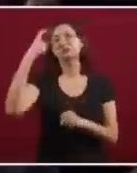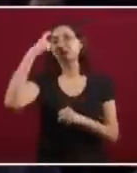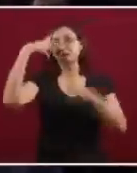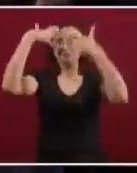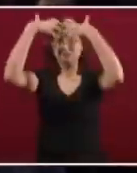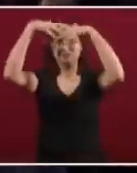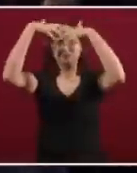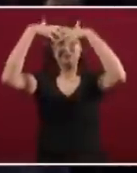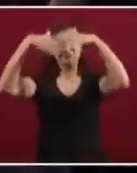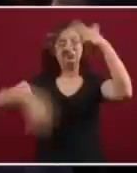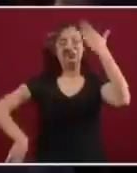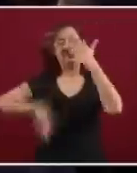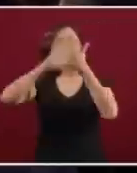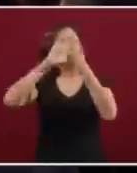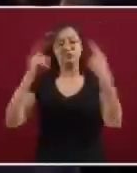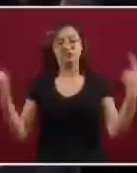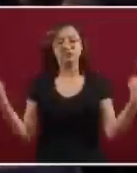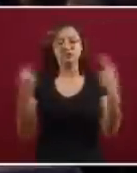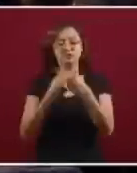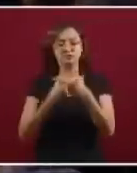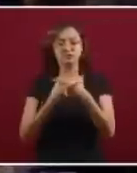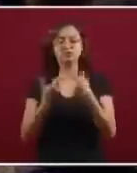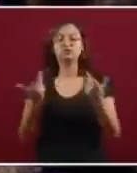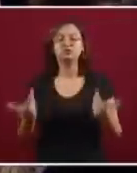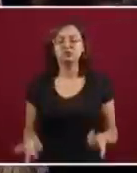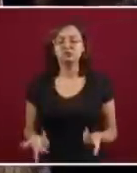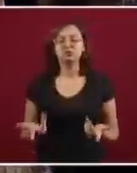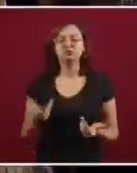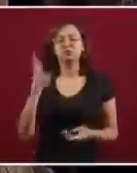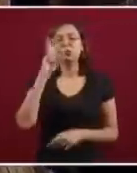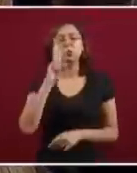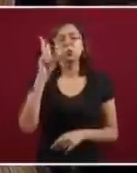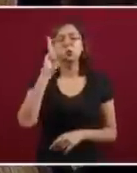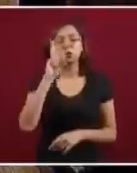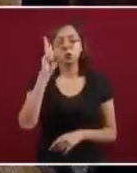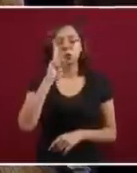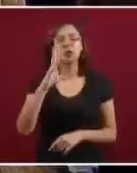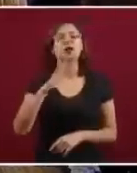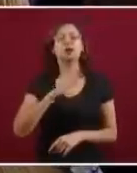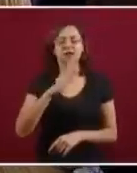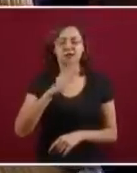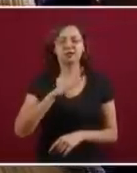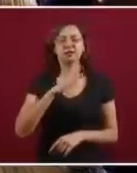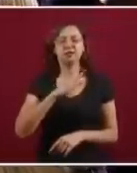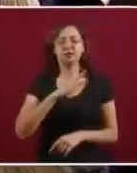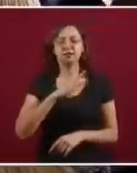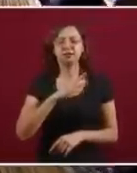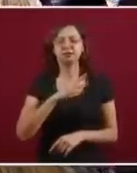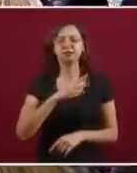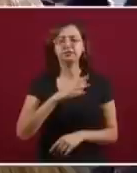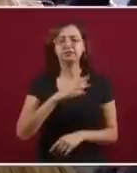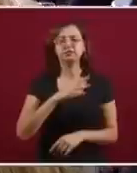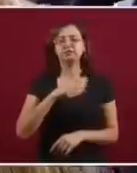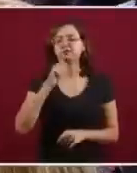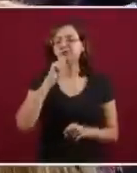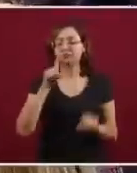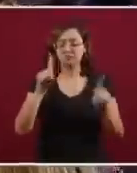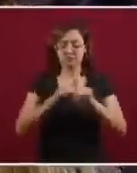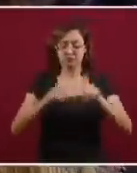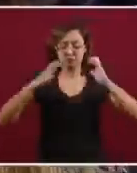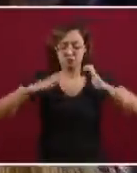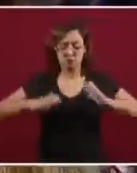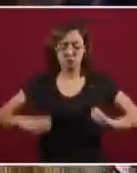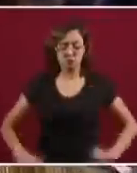tienen un daño tóxico en virtud de que son adictivas tienen un daño tóxico en otros mecanismos